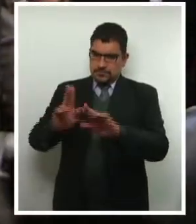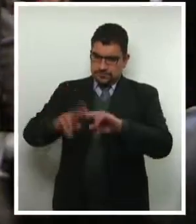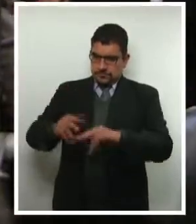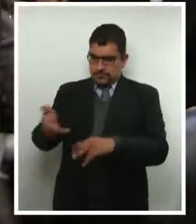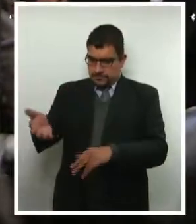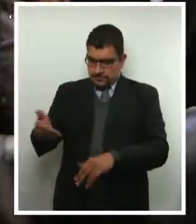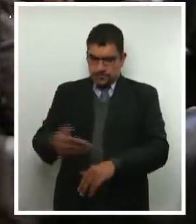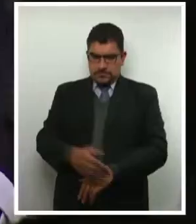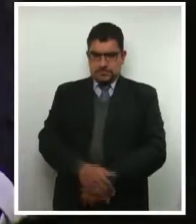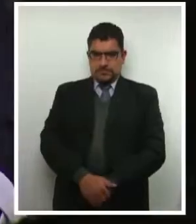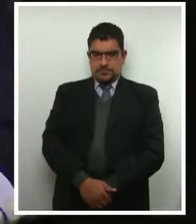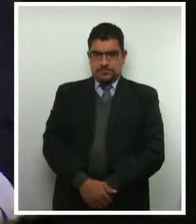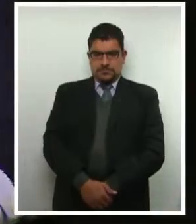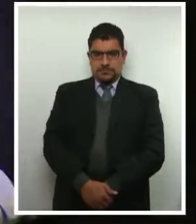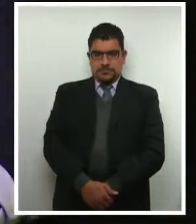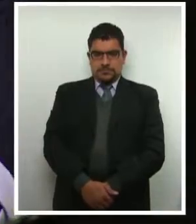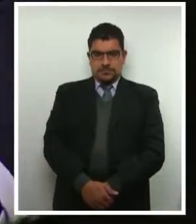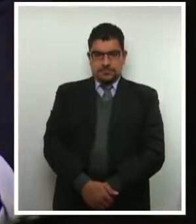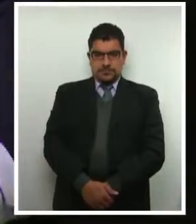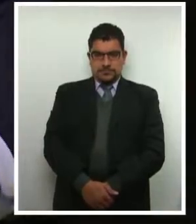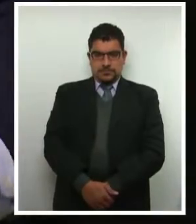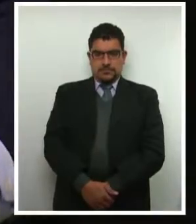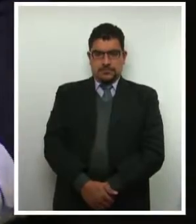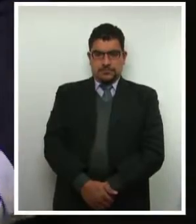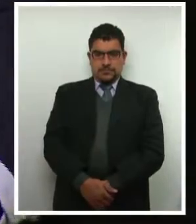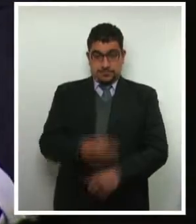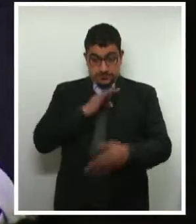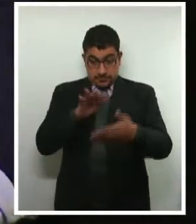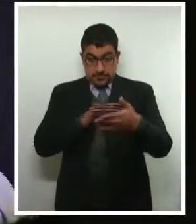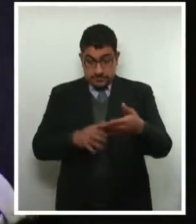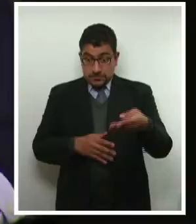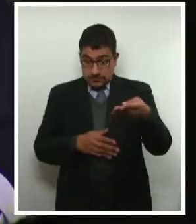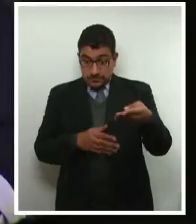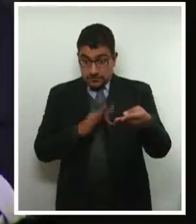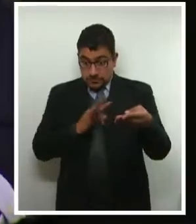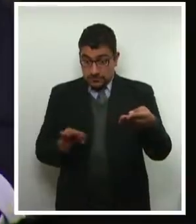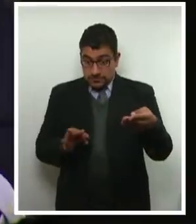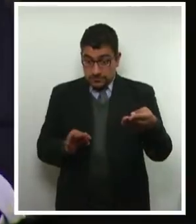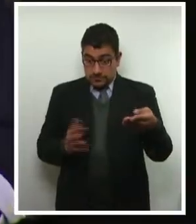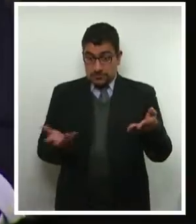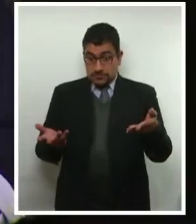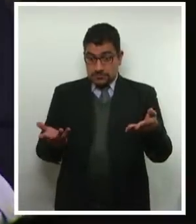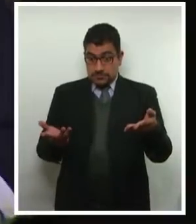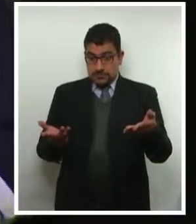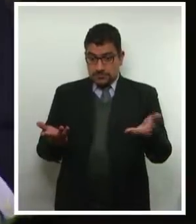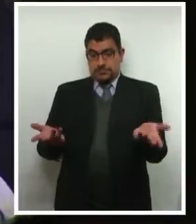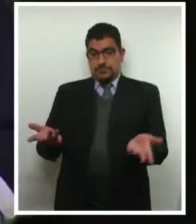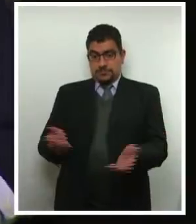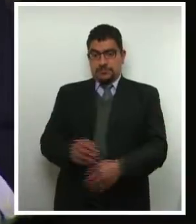¿Sí? Les voy a dar lectura para que... Sí.